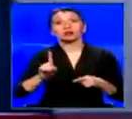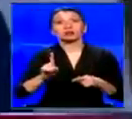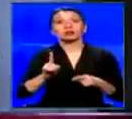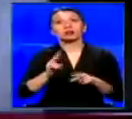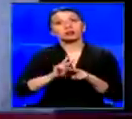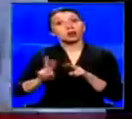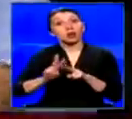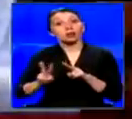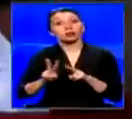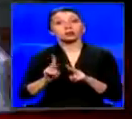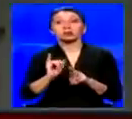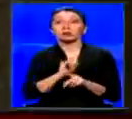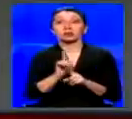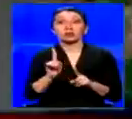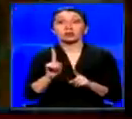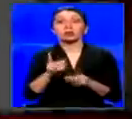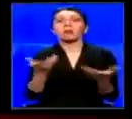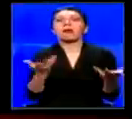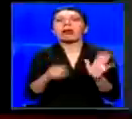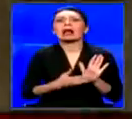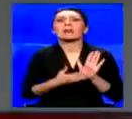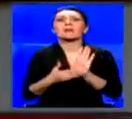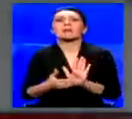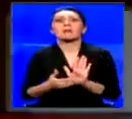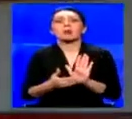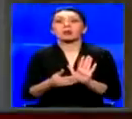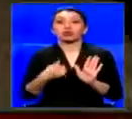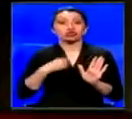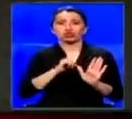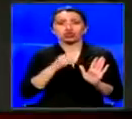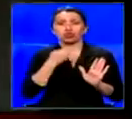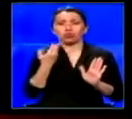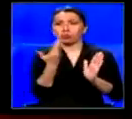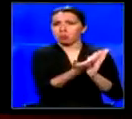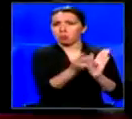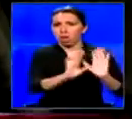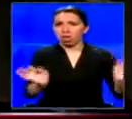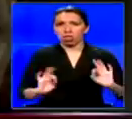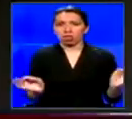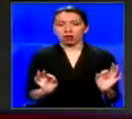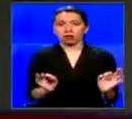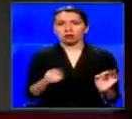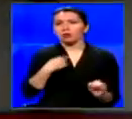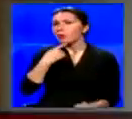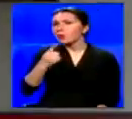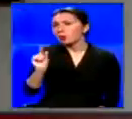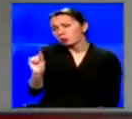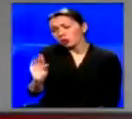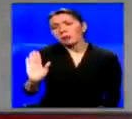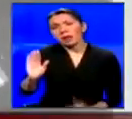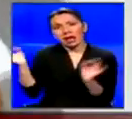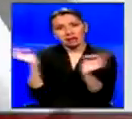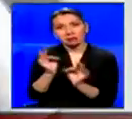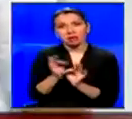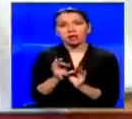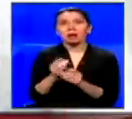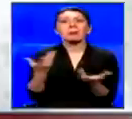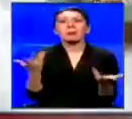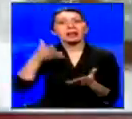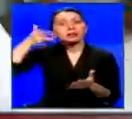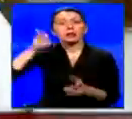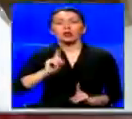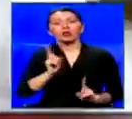otra cosa. O sea, no lo va a hacer. ¿Y para qué lo propuso entonces? No, yo no lo propuse. ¿Pero no puede tenerse un segundito a explicarnos para qué son estos